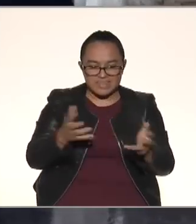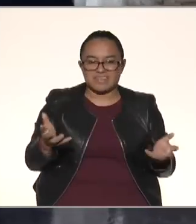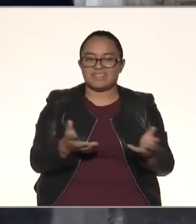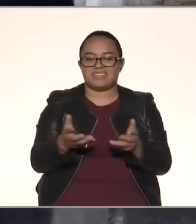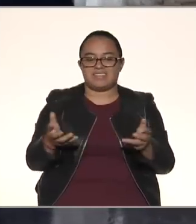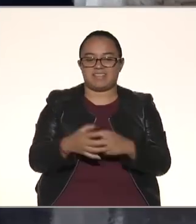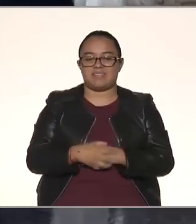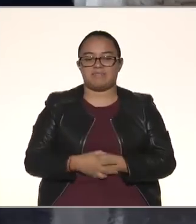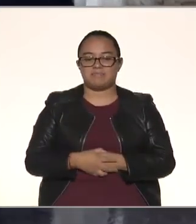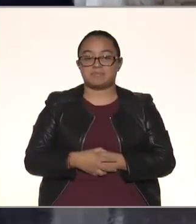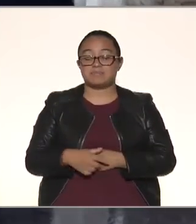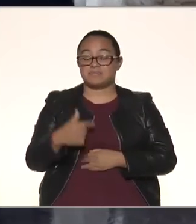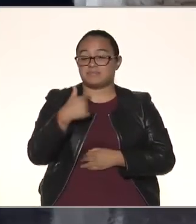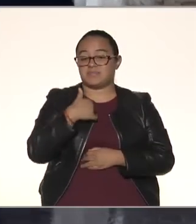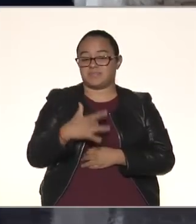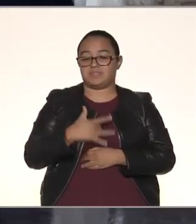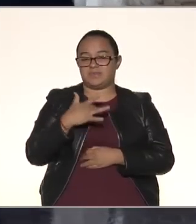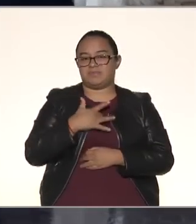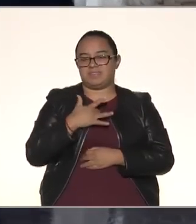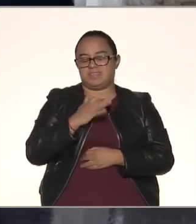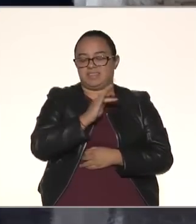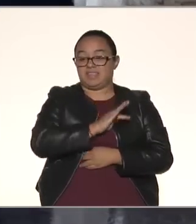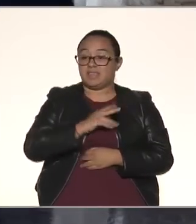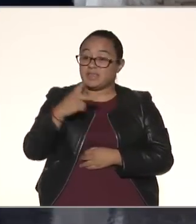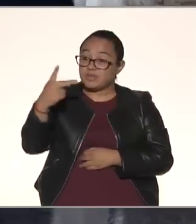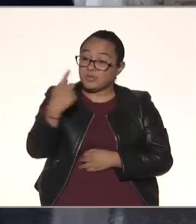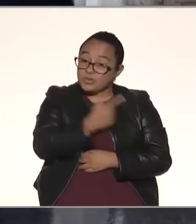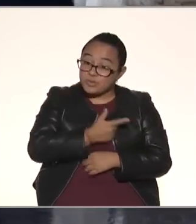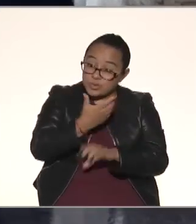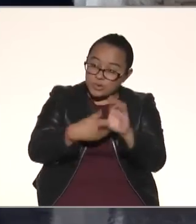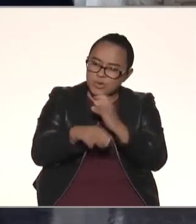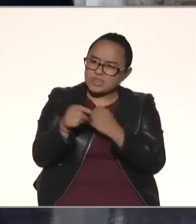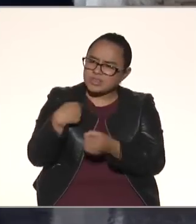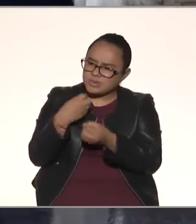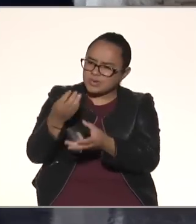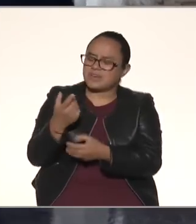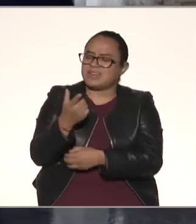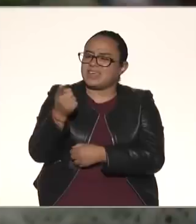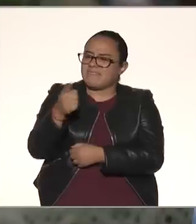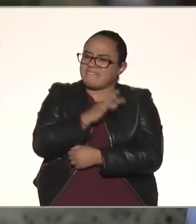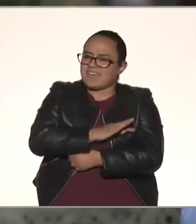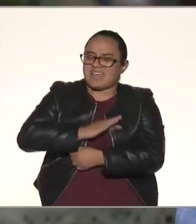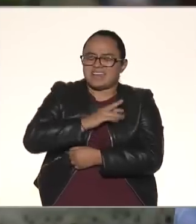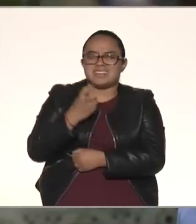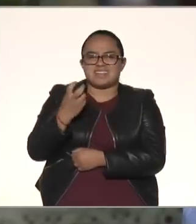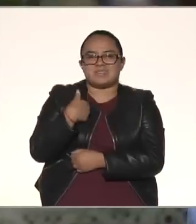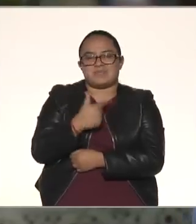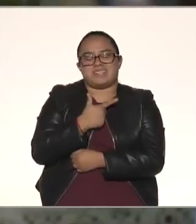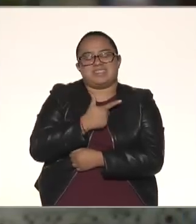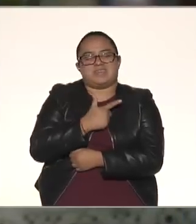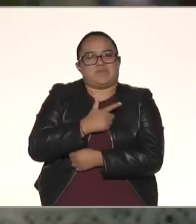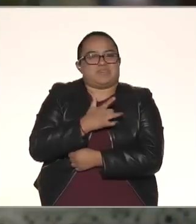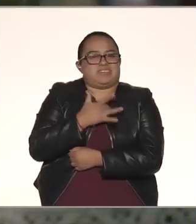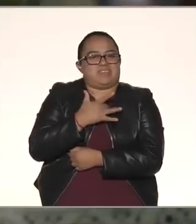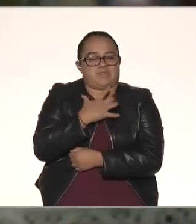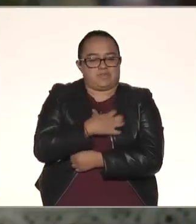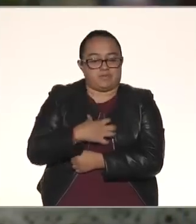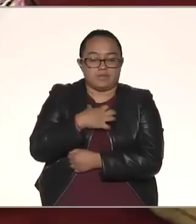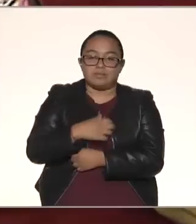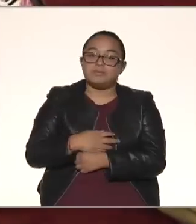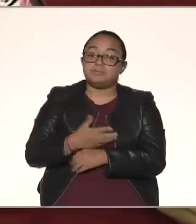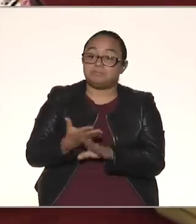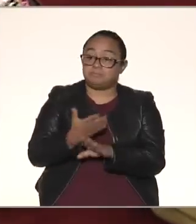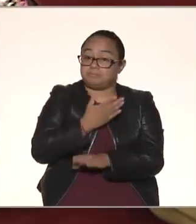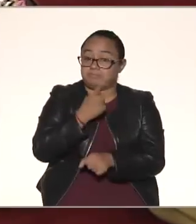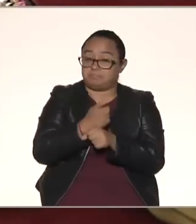y me da, me place mucho, complacerla, hacerla feliz. Al principio que nosotros nos conocimos